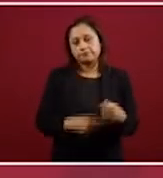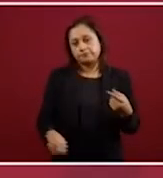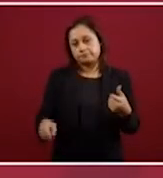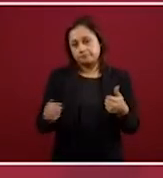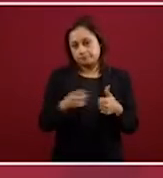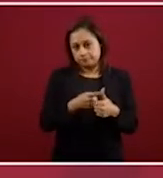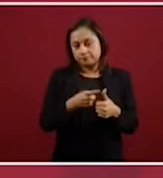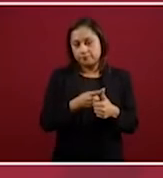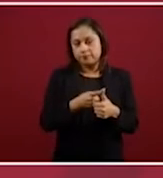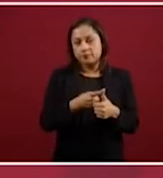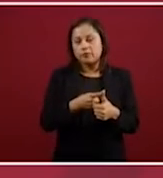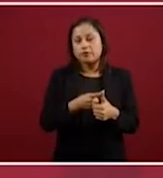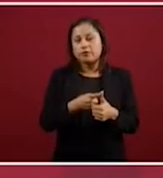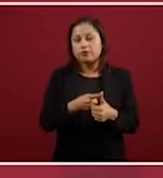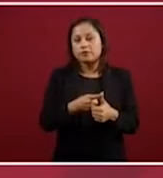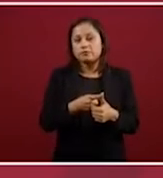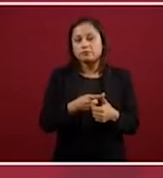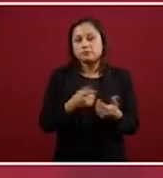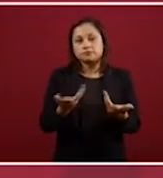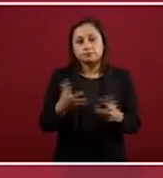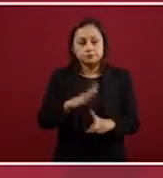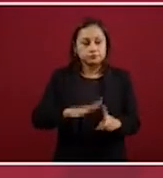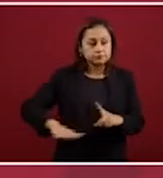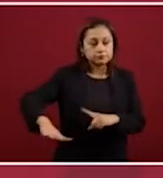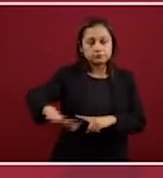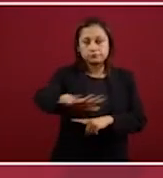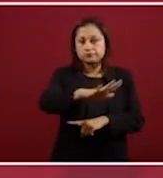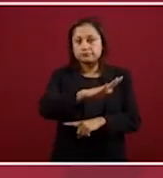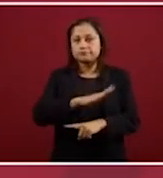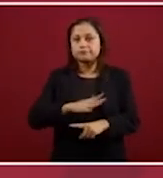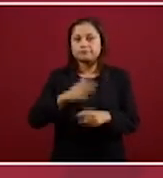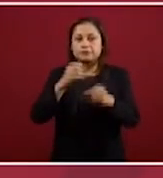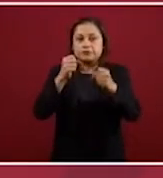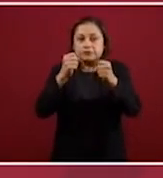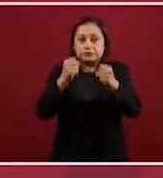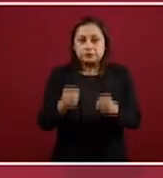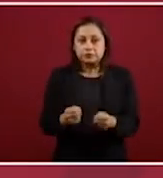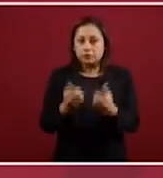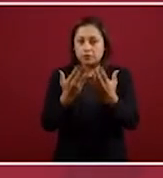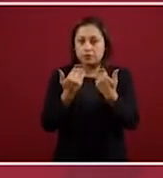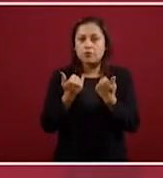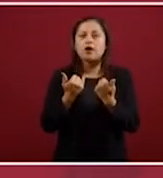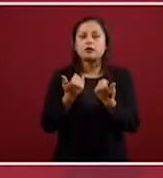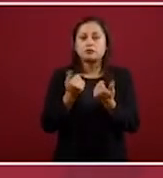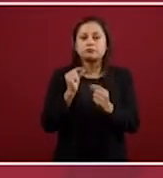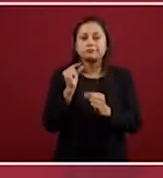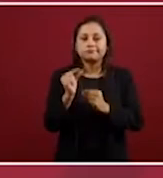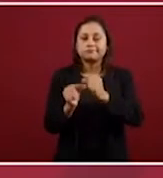esta realidad de inseguridad y de violencia